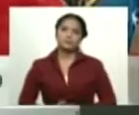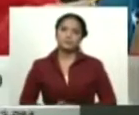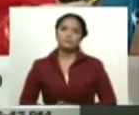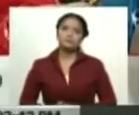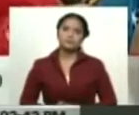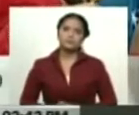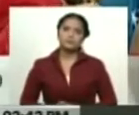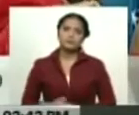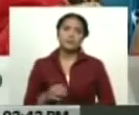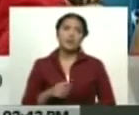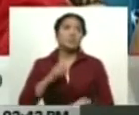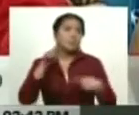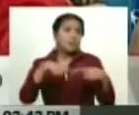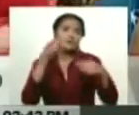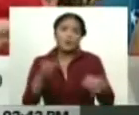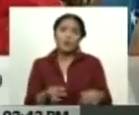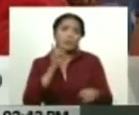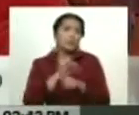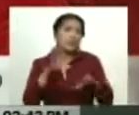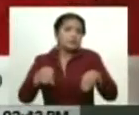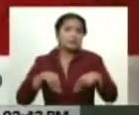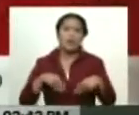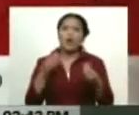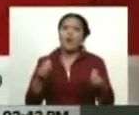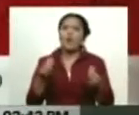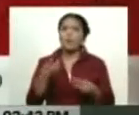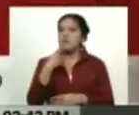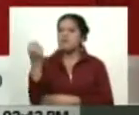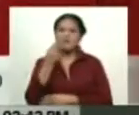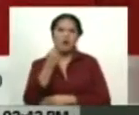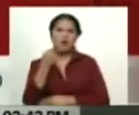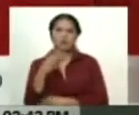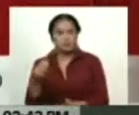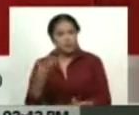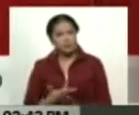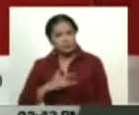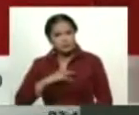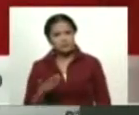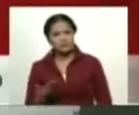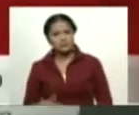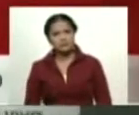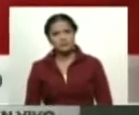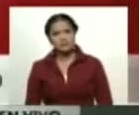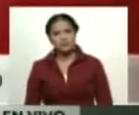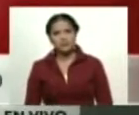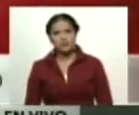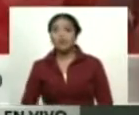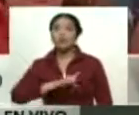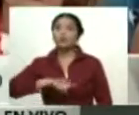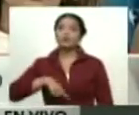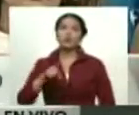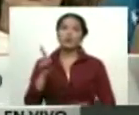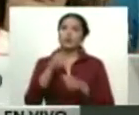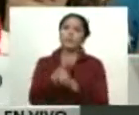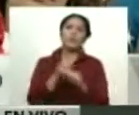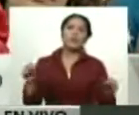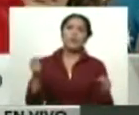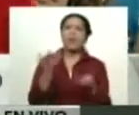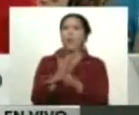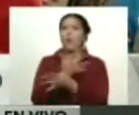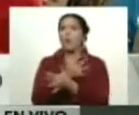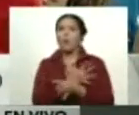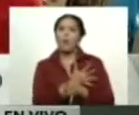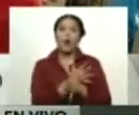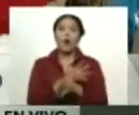Al final van a tener que reconocerlo. ¿Cómo lo desconocen? ¿Ah? Uno no puede estar jugando de